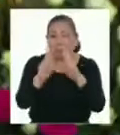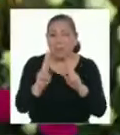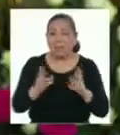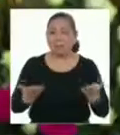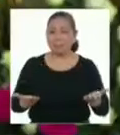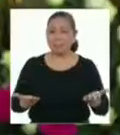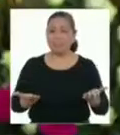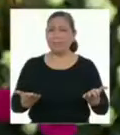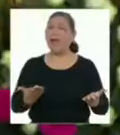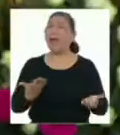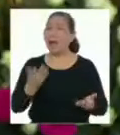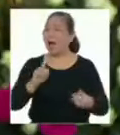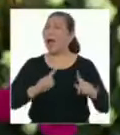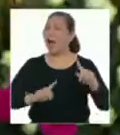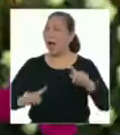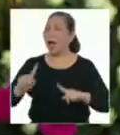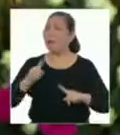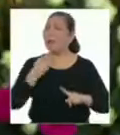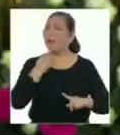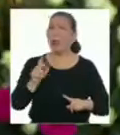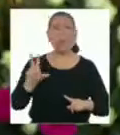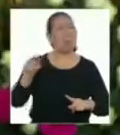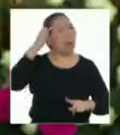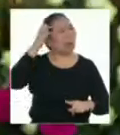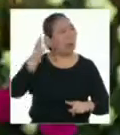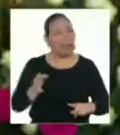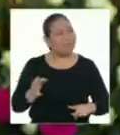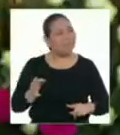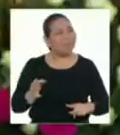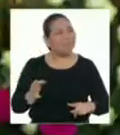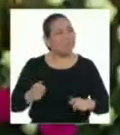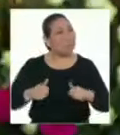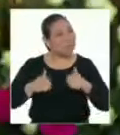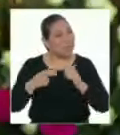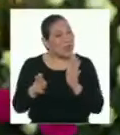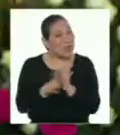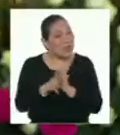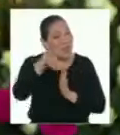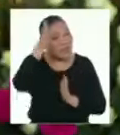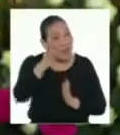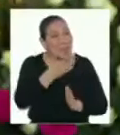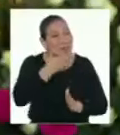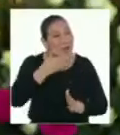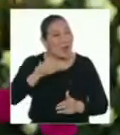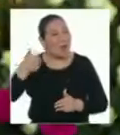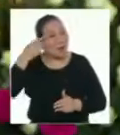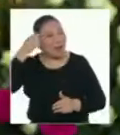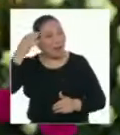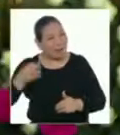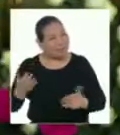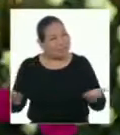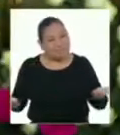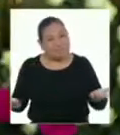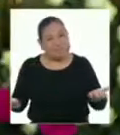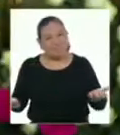La paradoja es que a veces quienes dicen no creer pueden vivir la voluntad de Dios mejor que los creyentes.